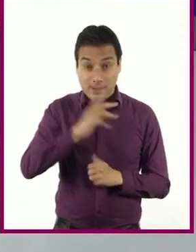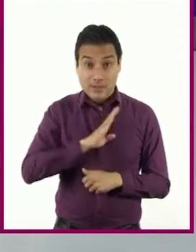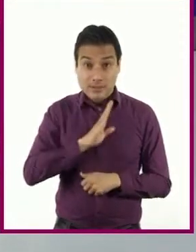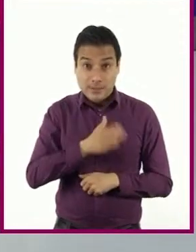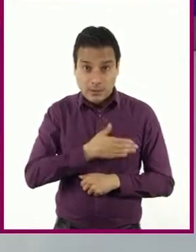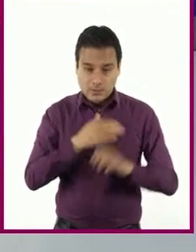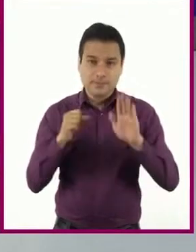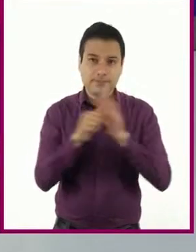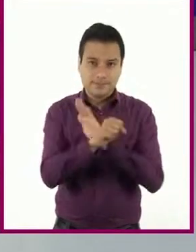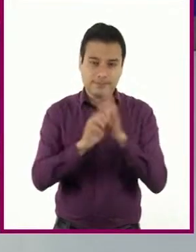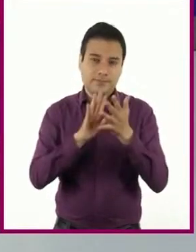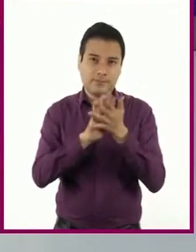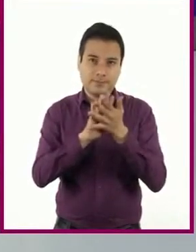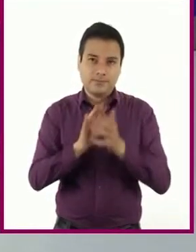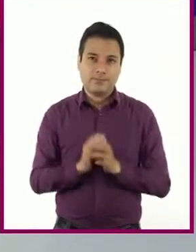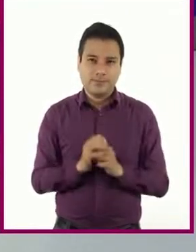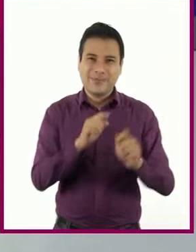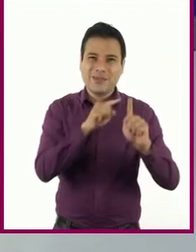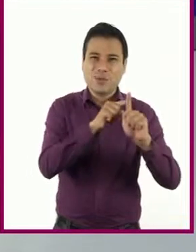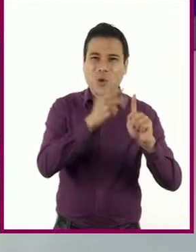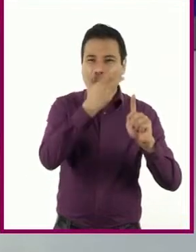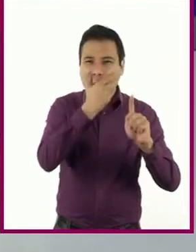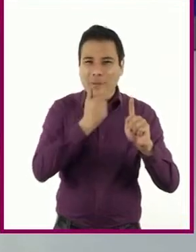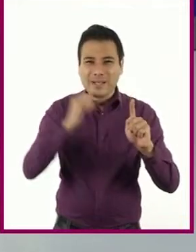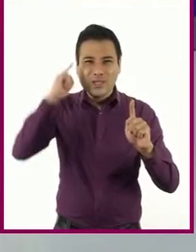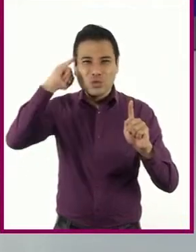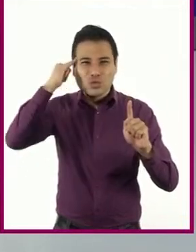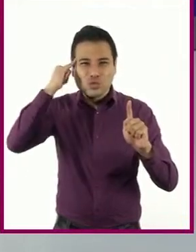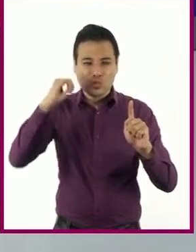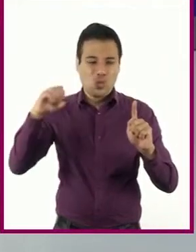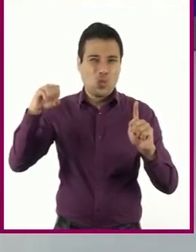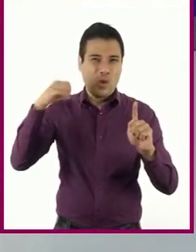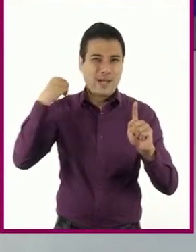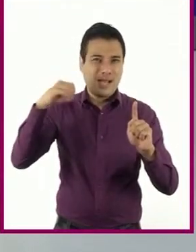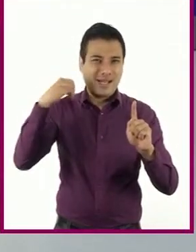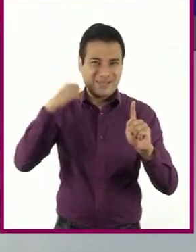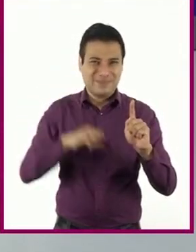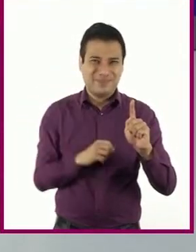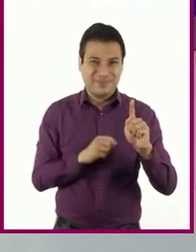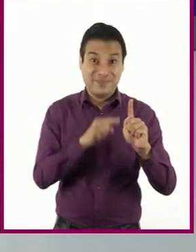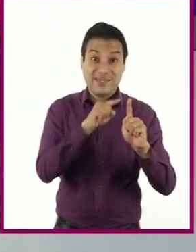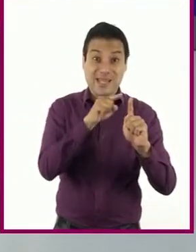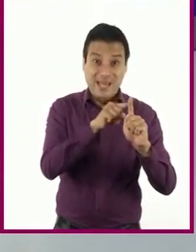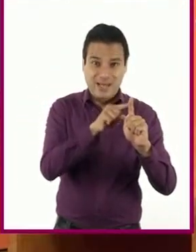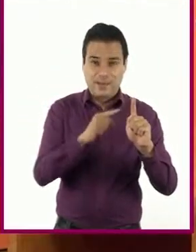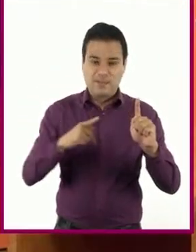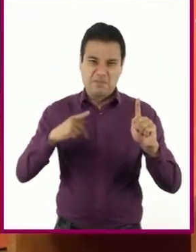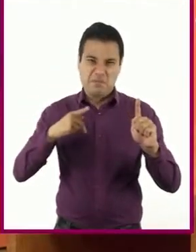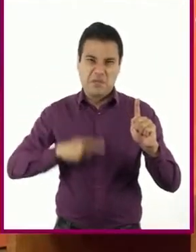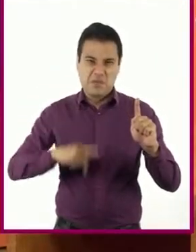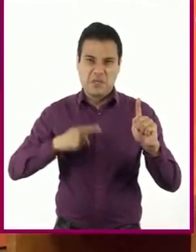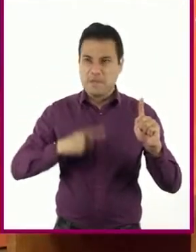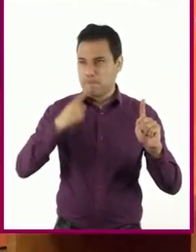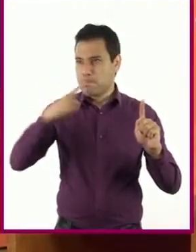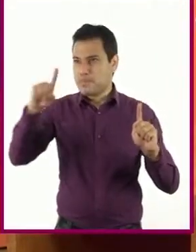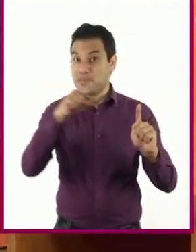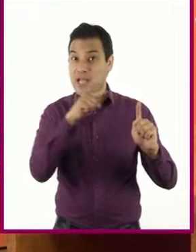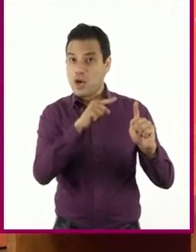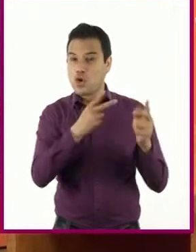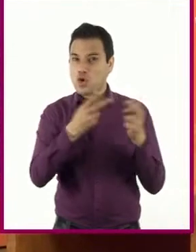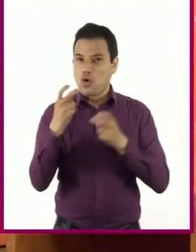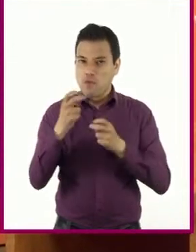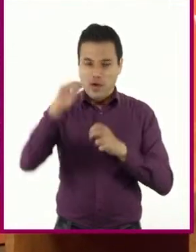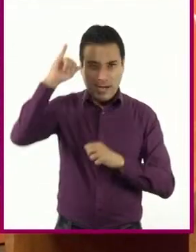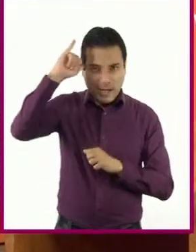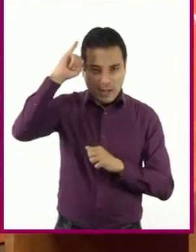que un señor hablante de Chocholteco, en Oaxaca, por una venganza fue acusado de robo de ganado. Cuando lo llevaron